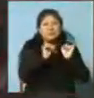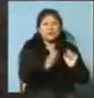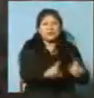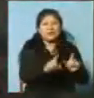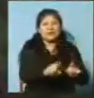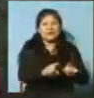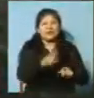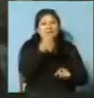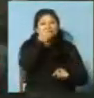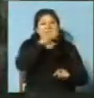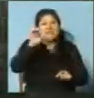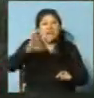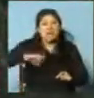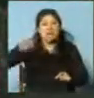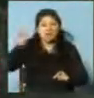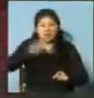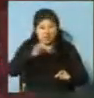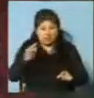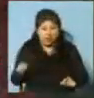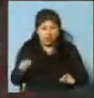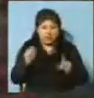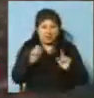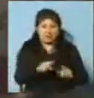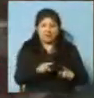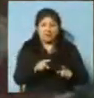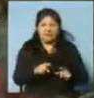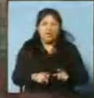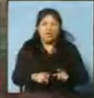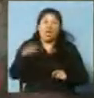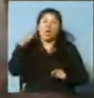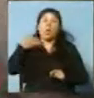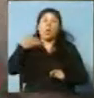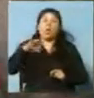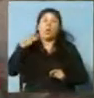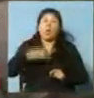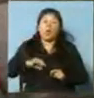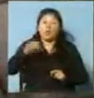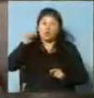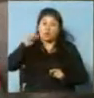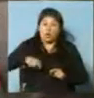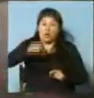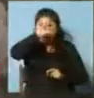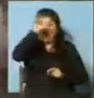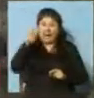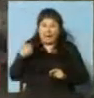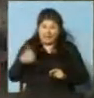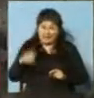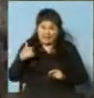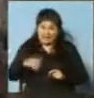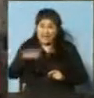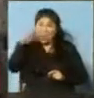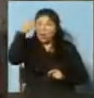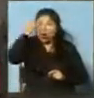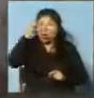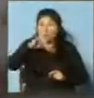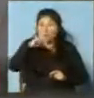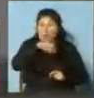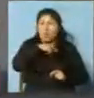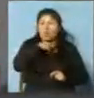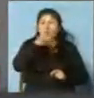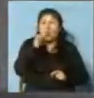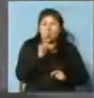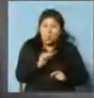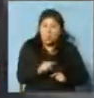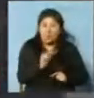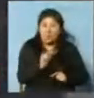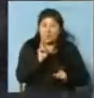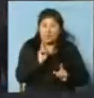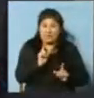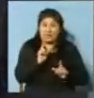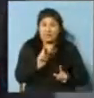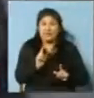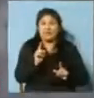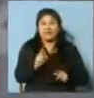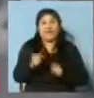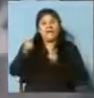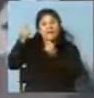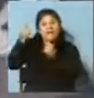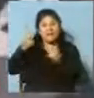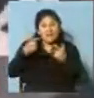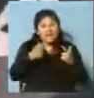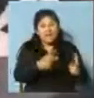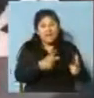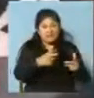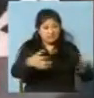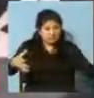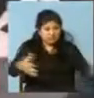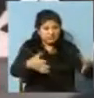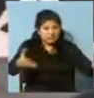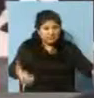de las comunidades. Así que yo creo que es el único modelo en el país, ni Perú lo tiene tampoco, es decir,